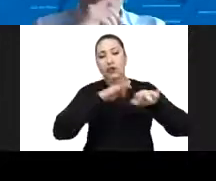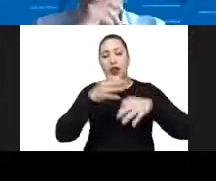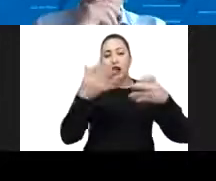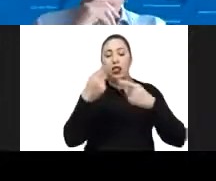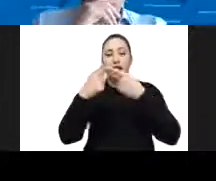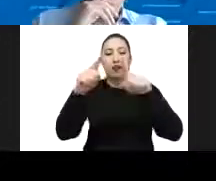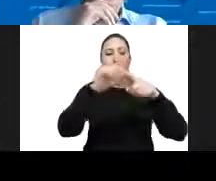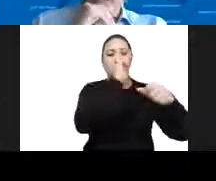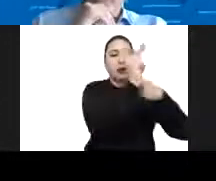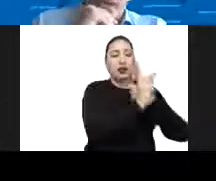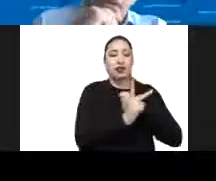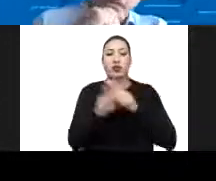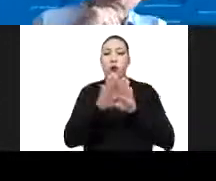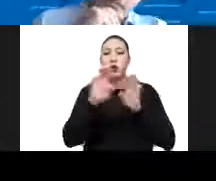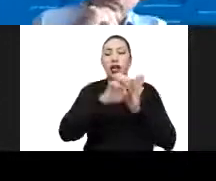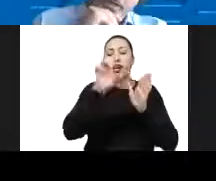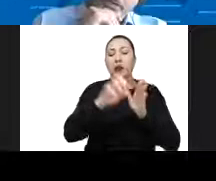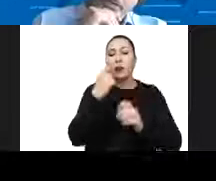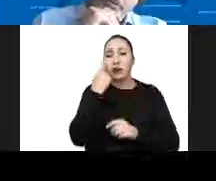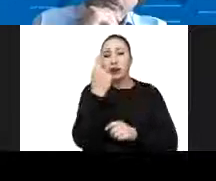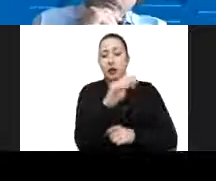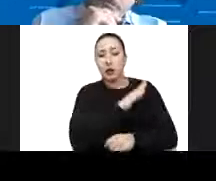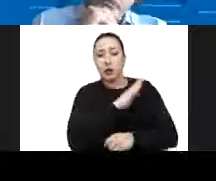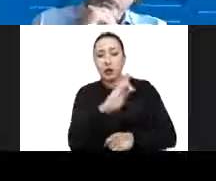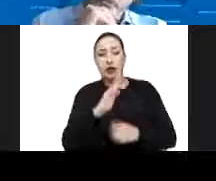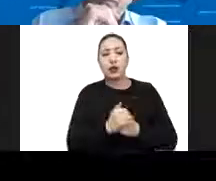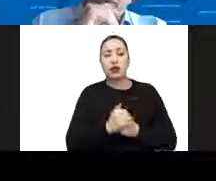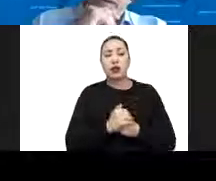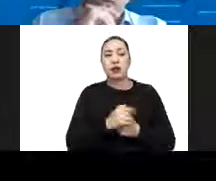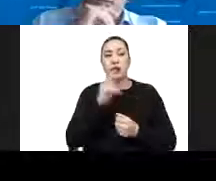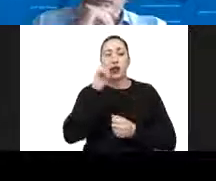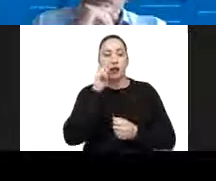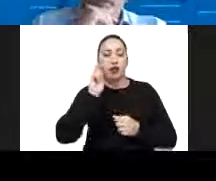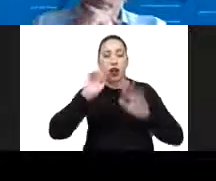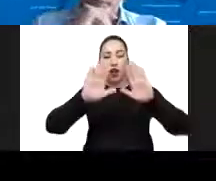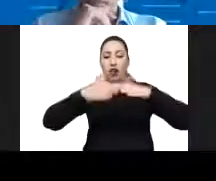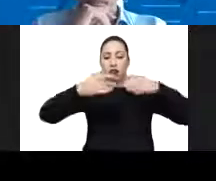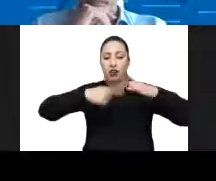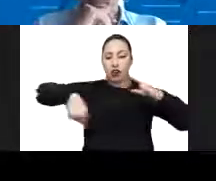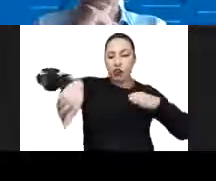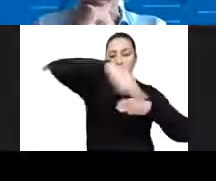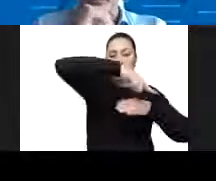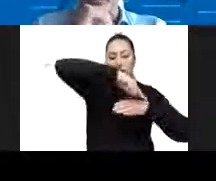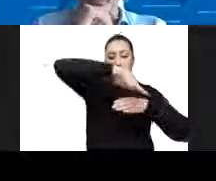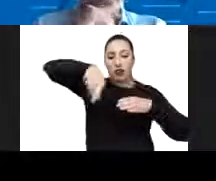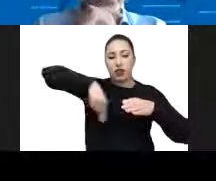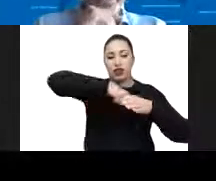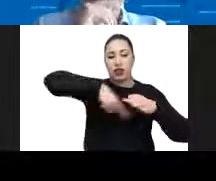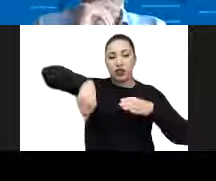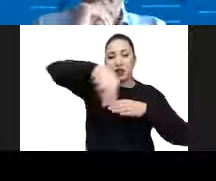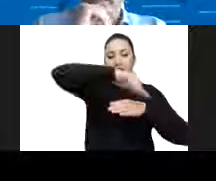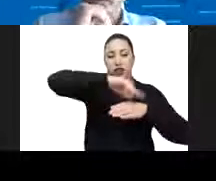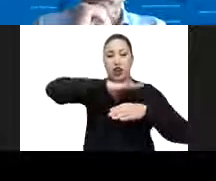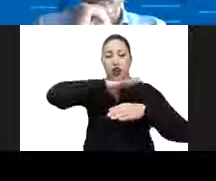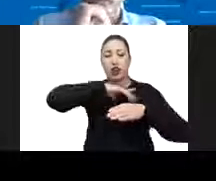del mundo, en el cual ya ven en el círculo, los círculos de afuera son como tres grandes